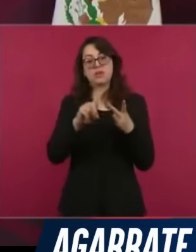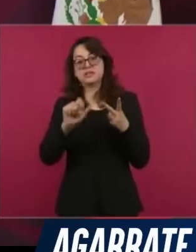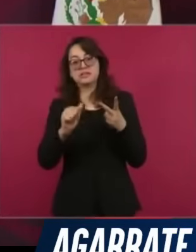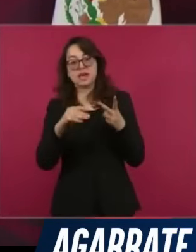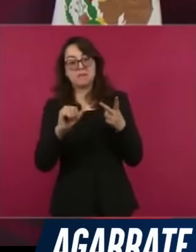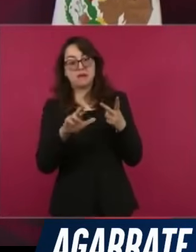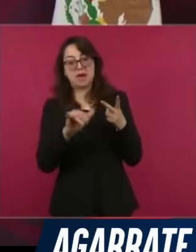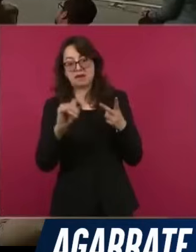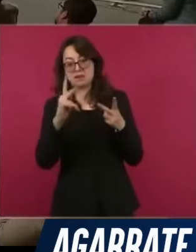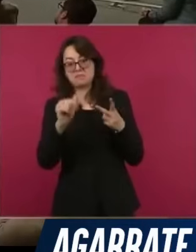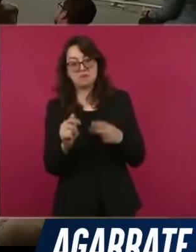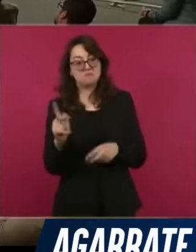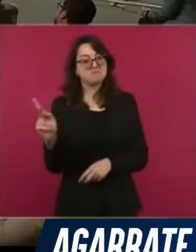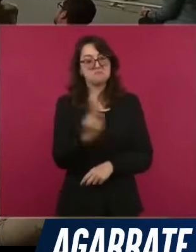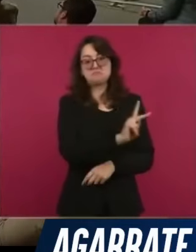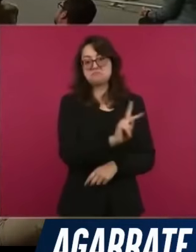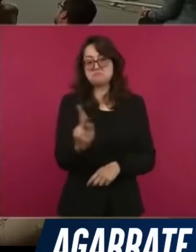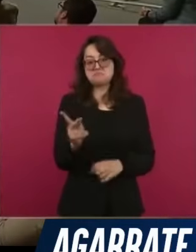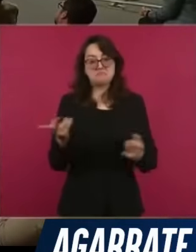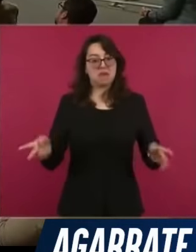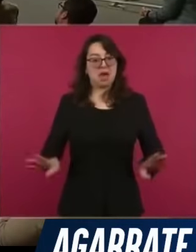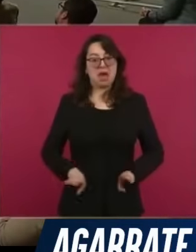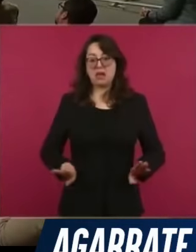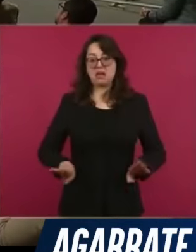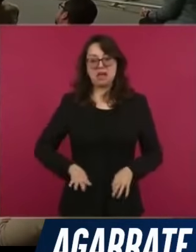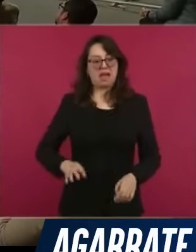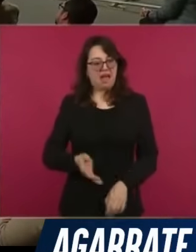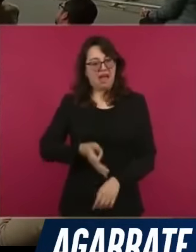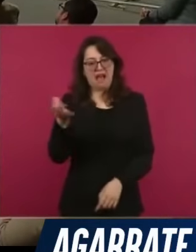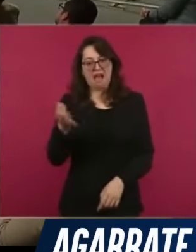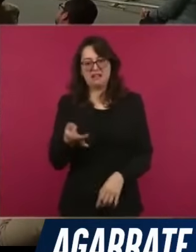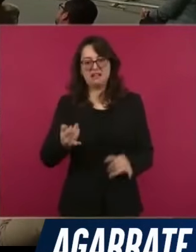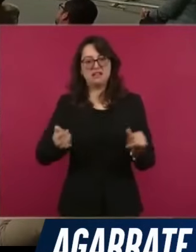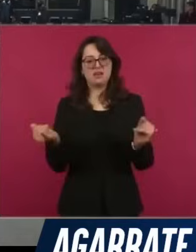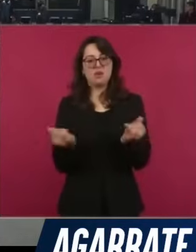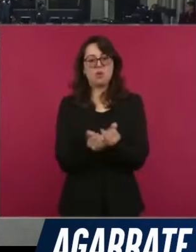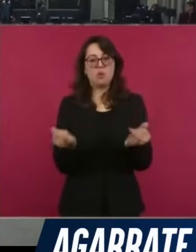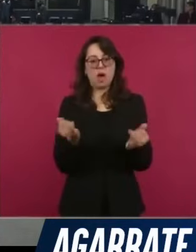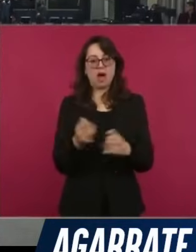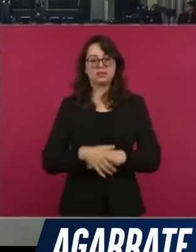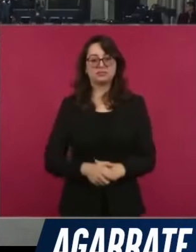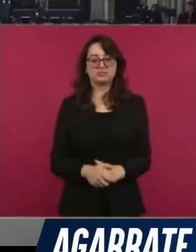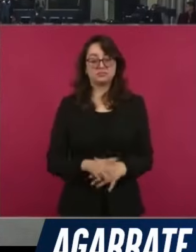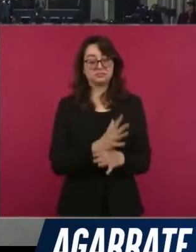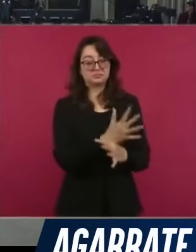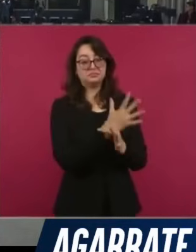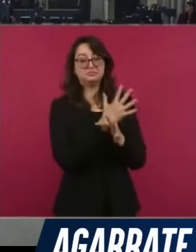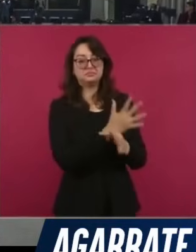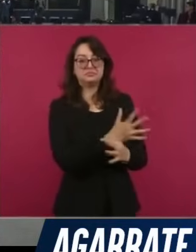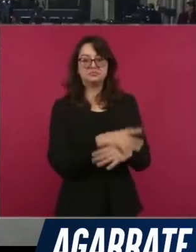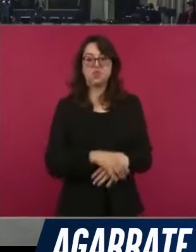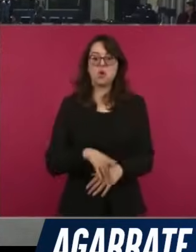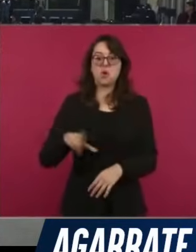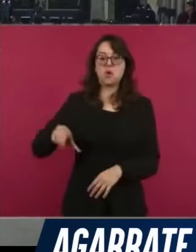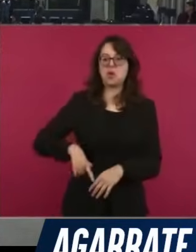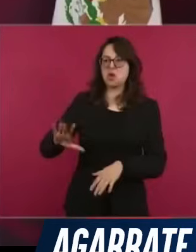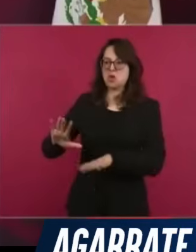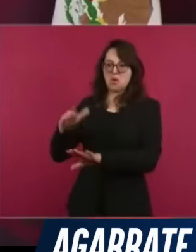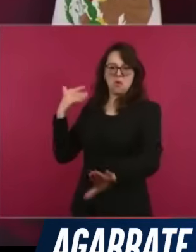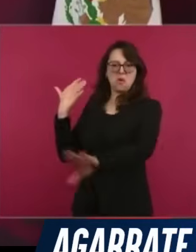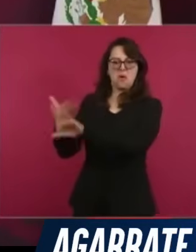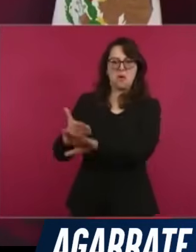¿Hay alguna diferencia? Nada. Dan golpe a corte.